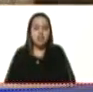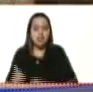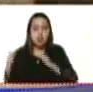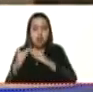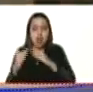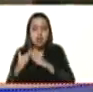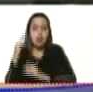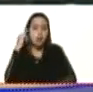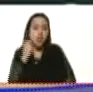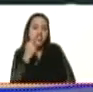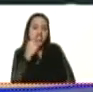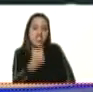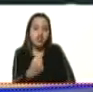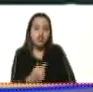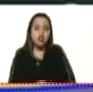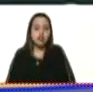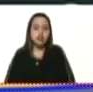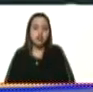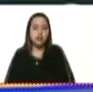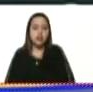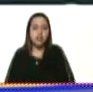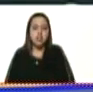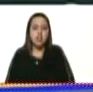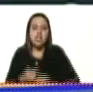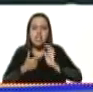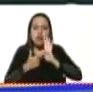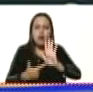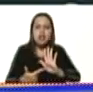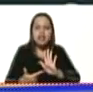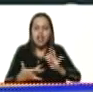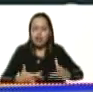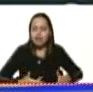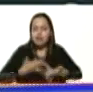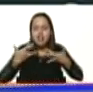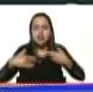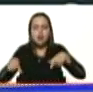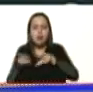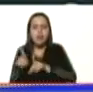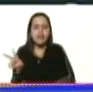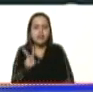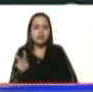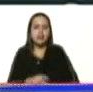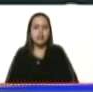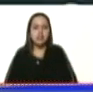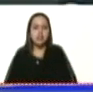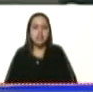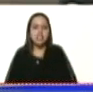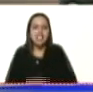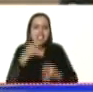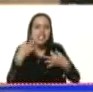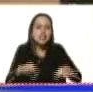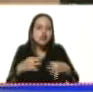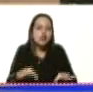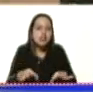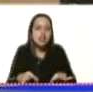y decir aquella expresión que nos mueve como venezolanos: si la naturaleza